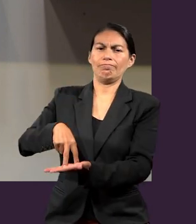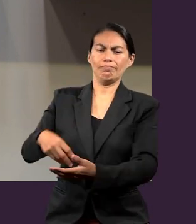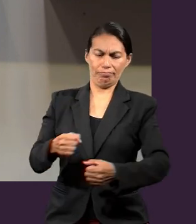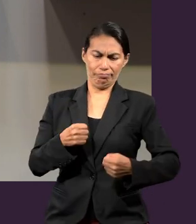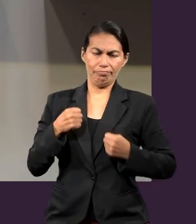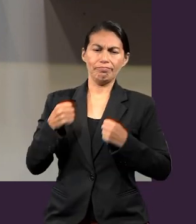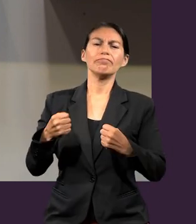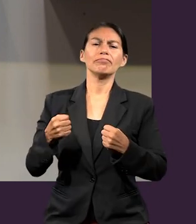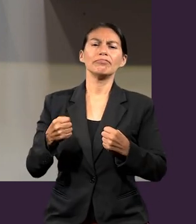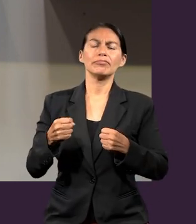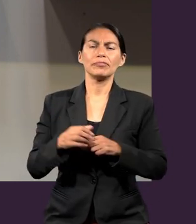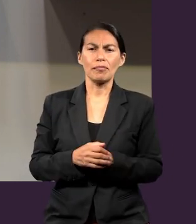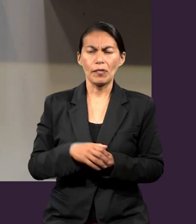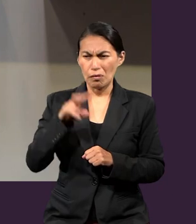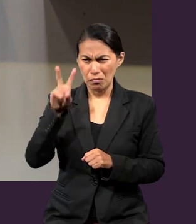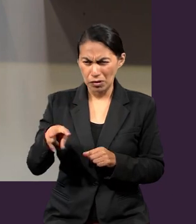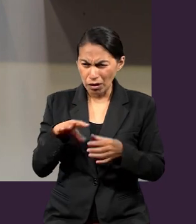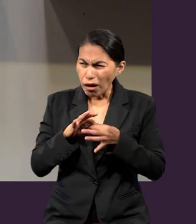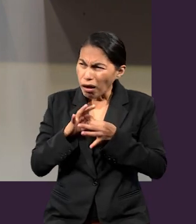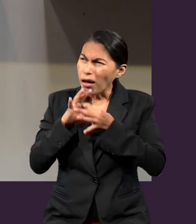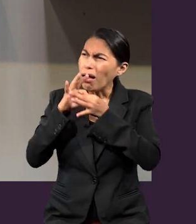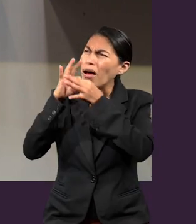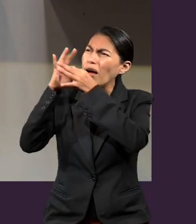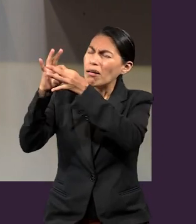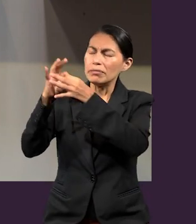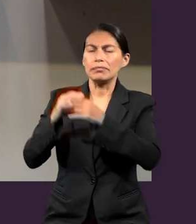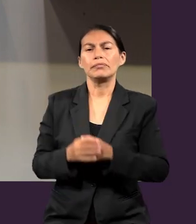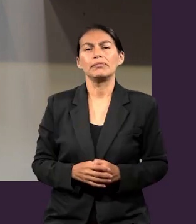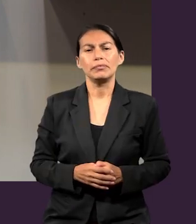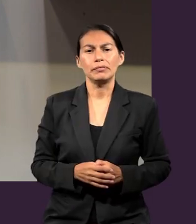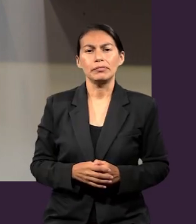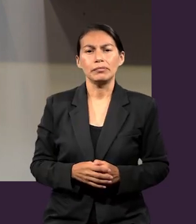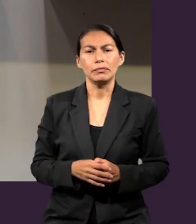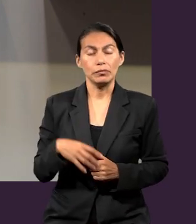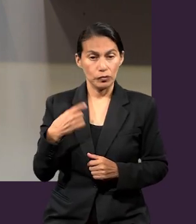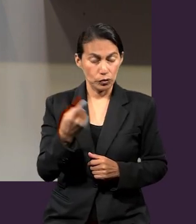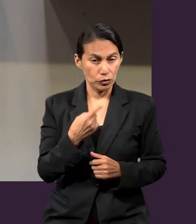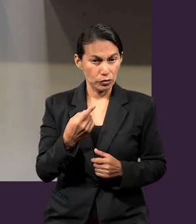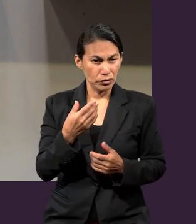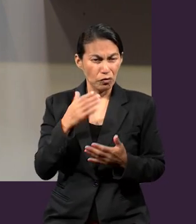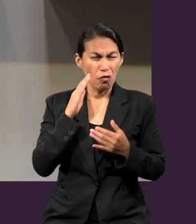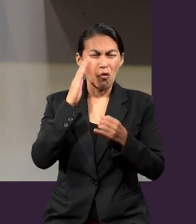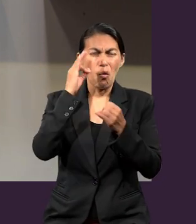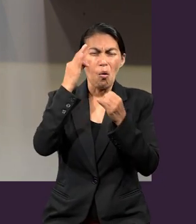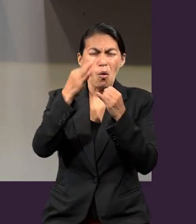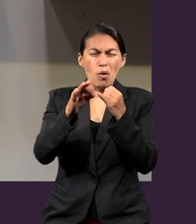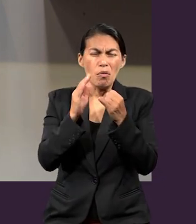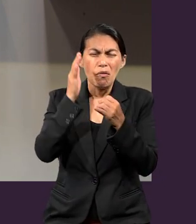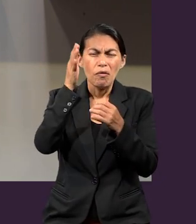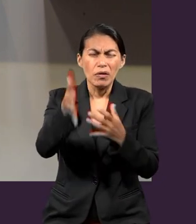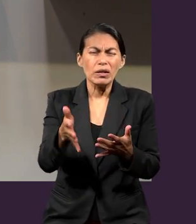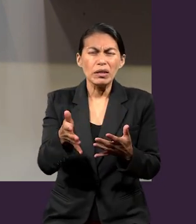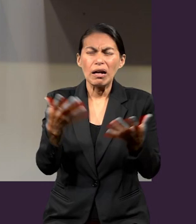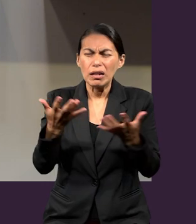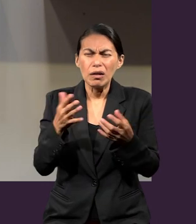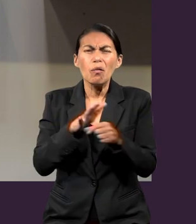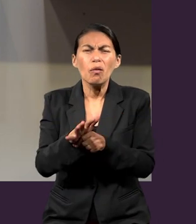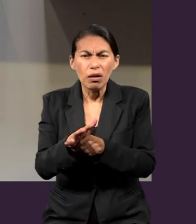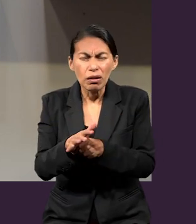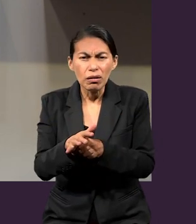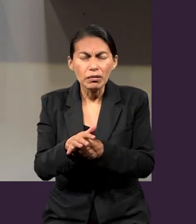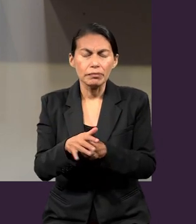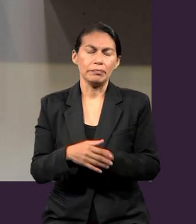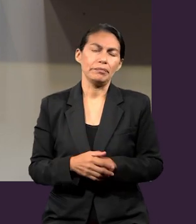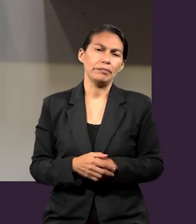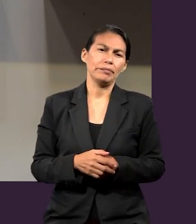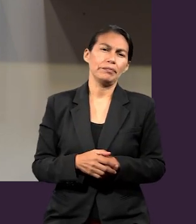llamado para conectarnos con la verdad, para que podamos estar seguros de qué hacer en el tiempo del fin y cómo termina